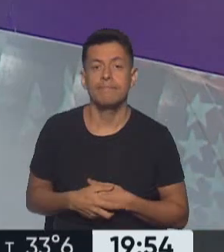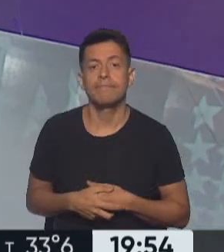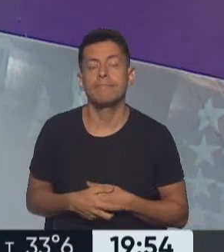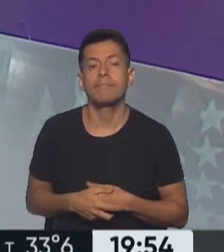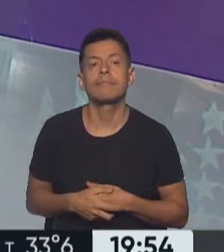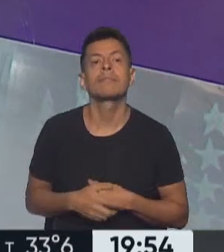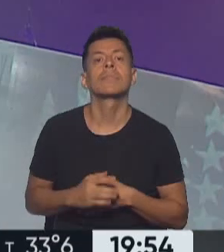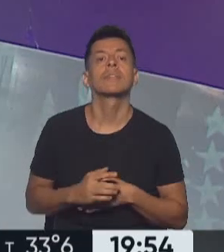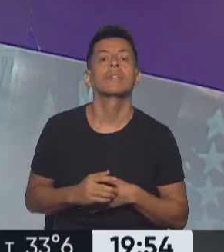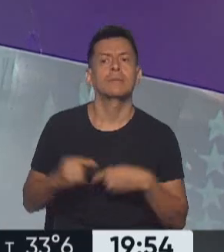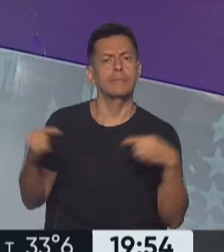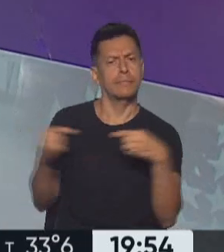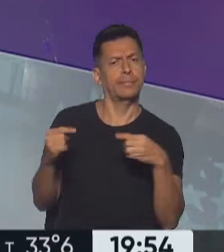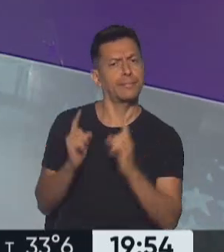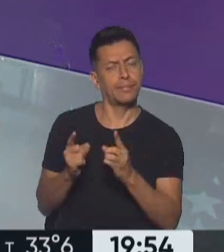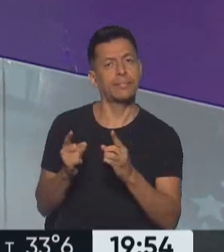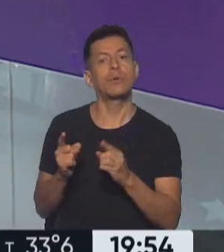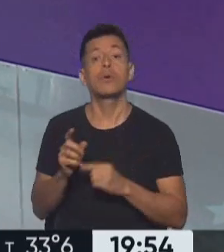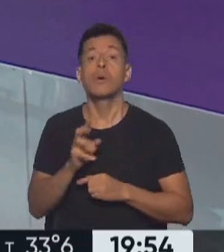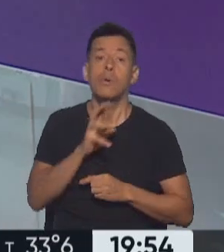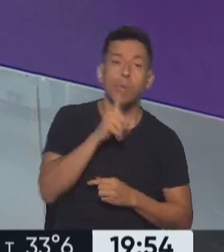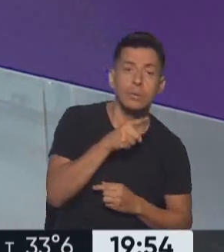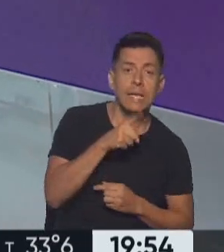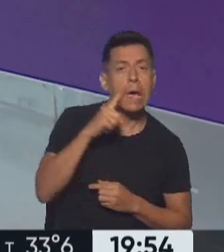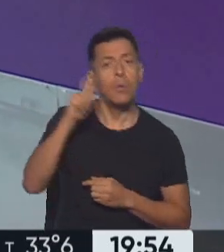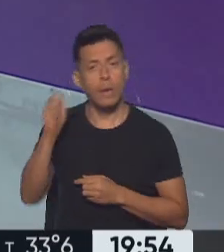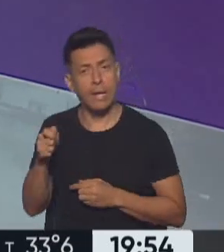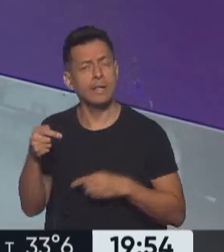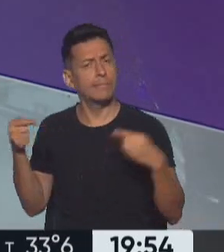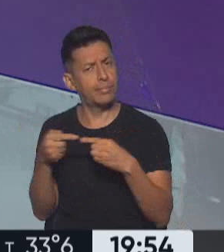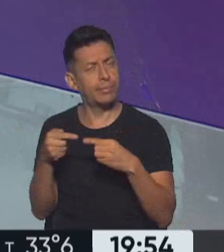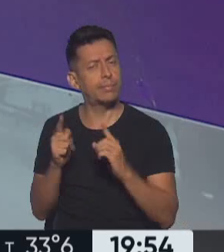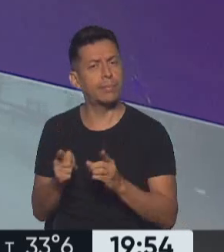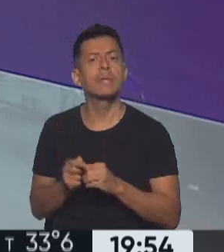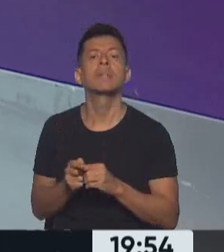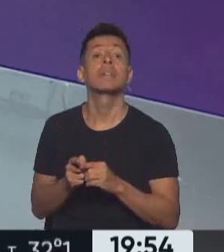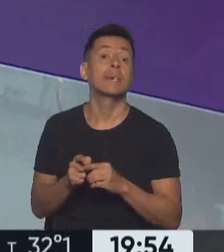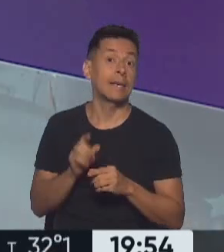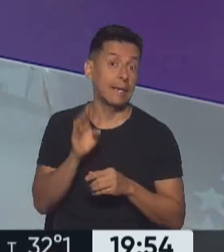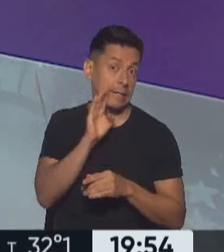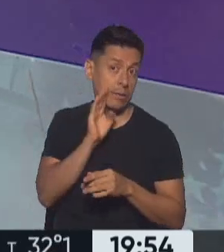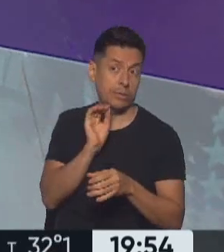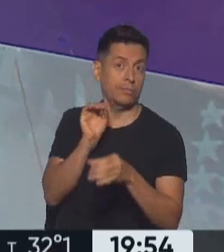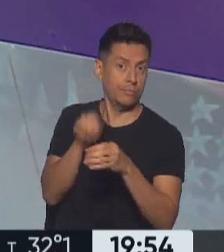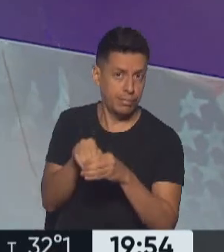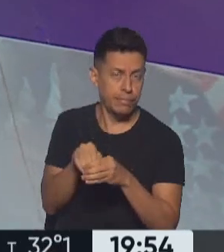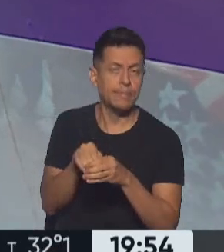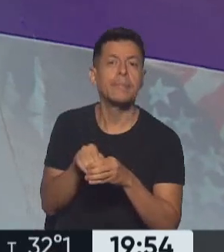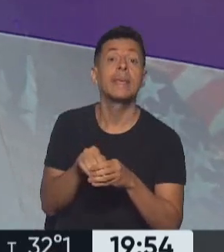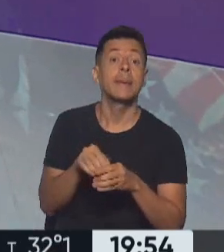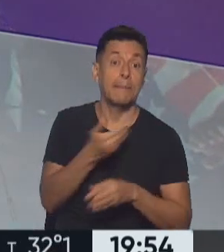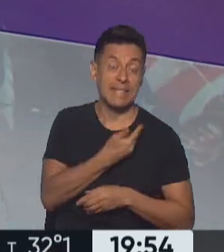y continúa la atención entre rusia y ucrania y en medio del conflicto los eeuu a través de su presidente de byd en